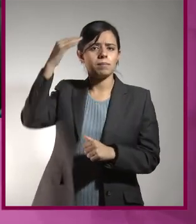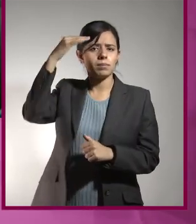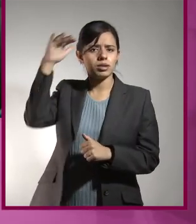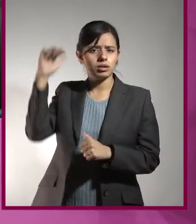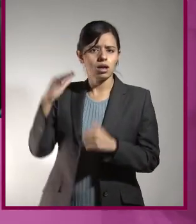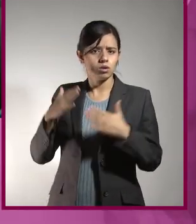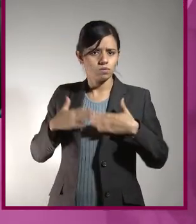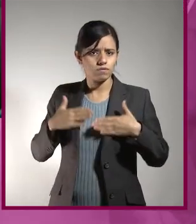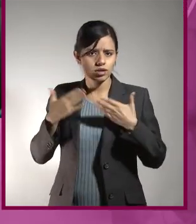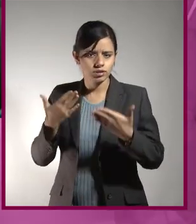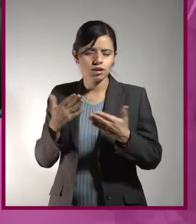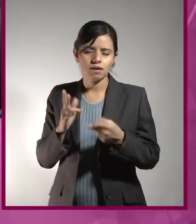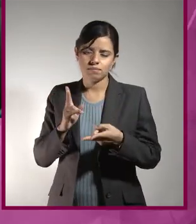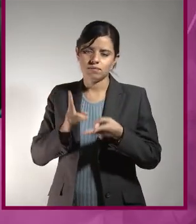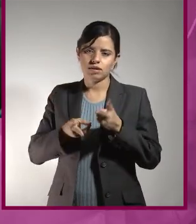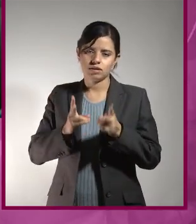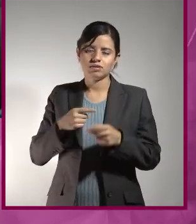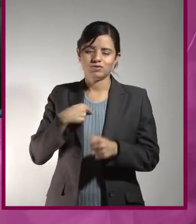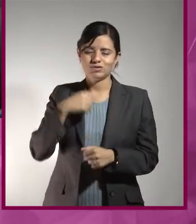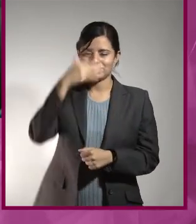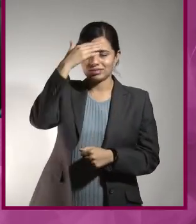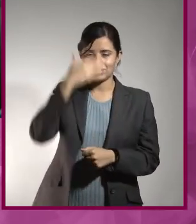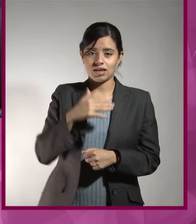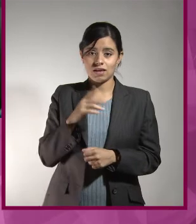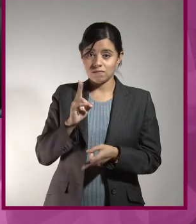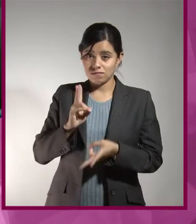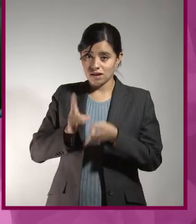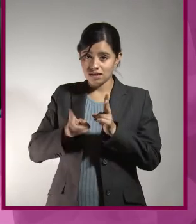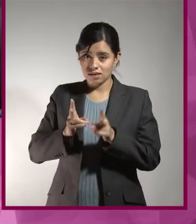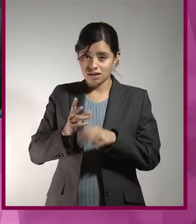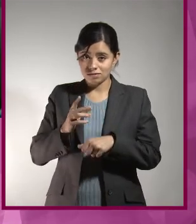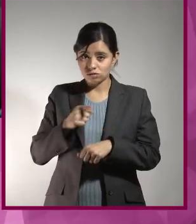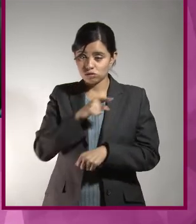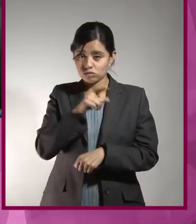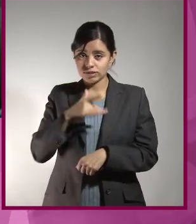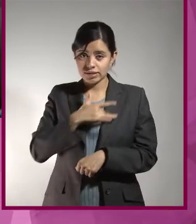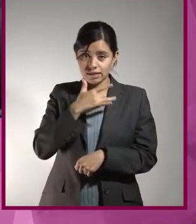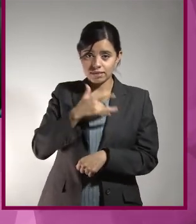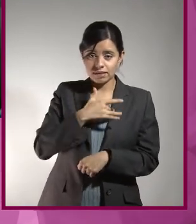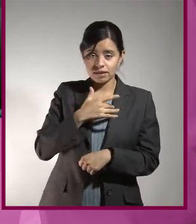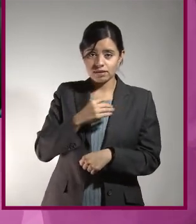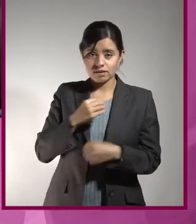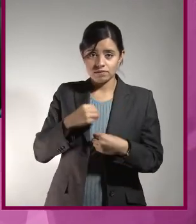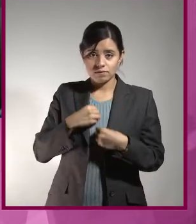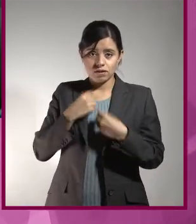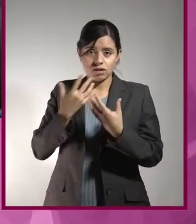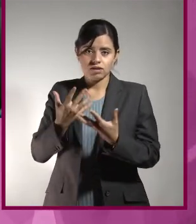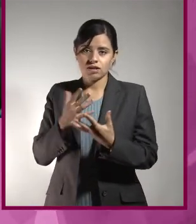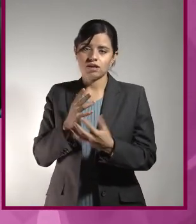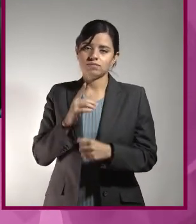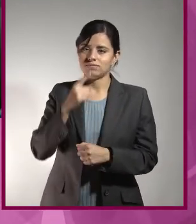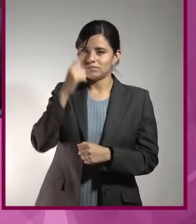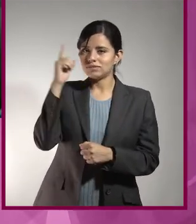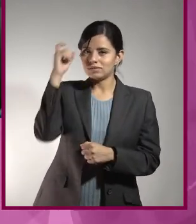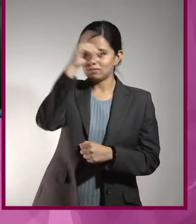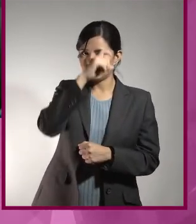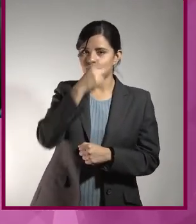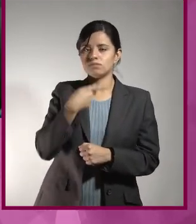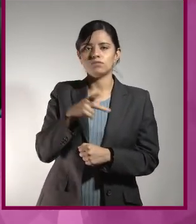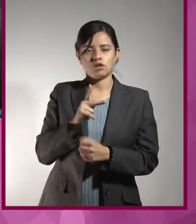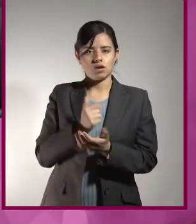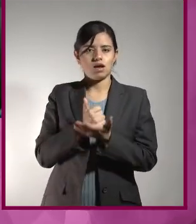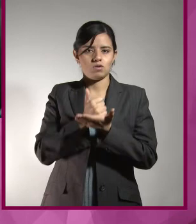puedes confiar. Sé que no es fácil hablar, sobre todo de sus emociones, pero te ayudará a sentirte